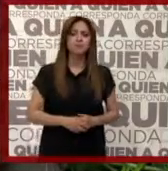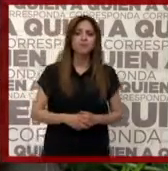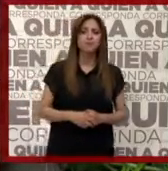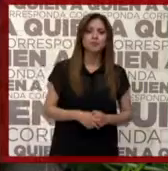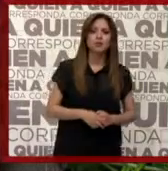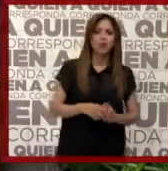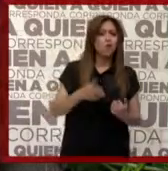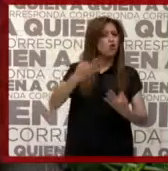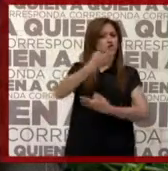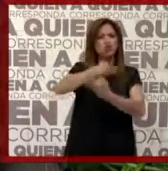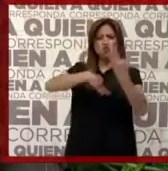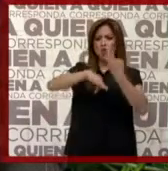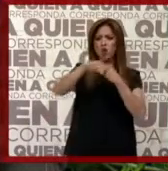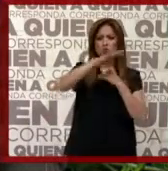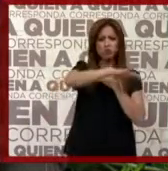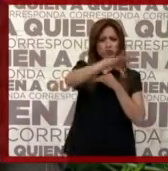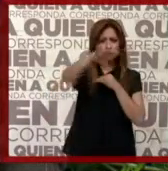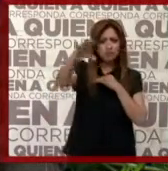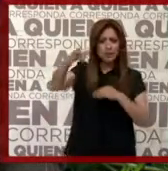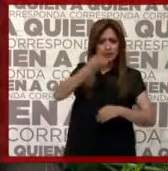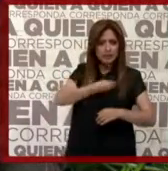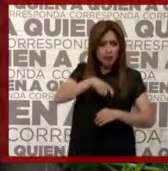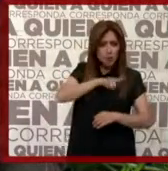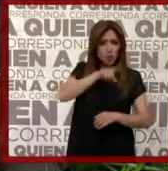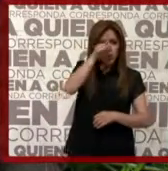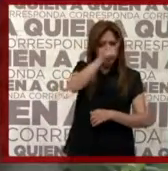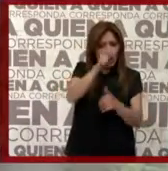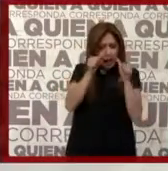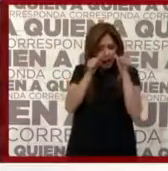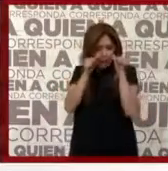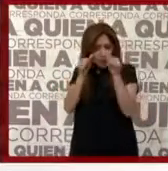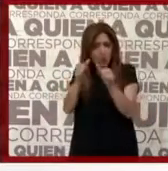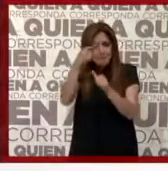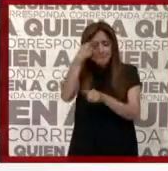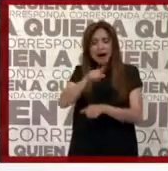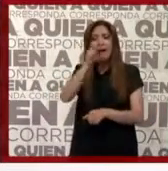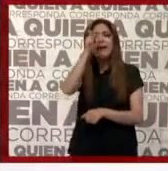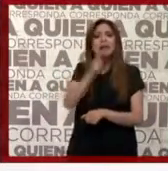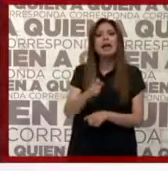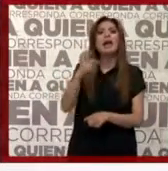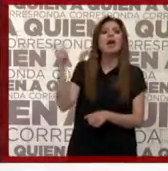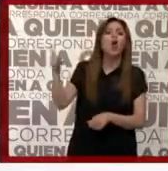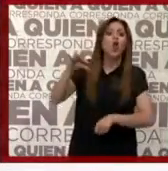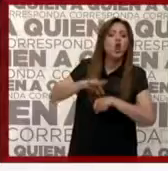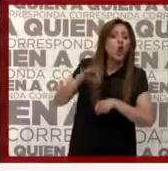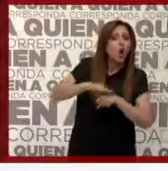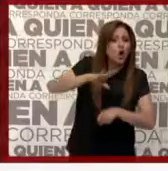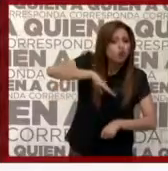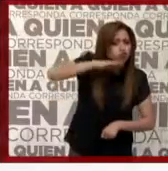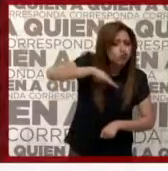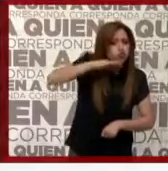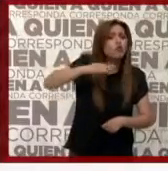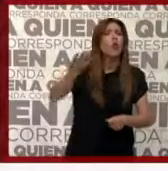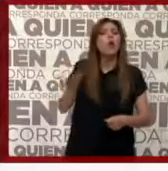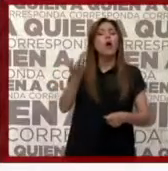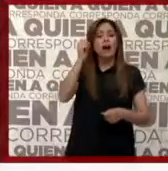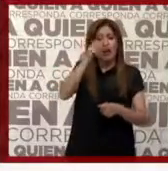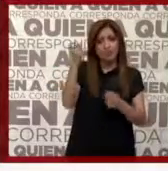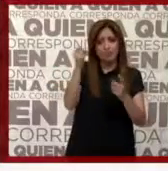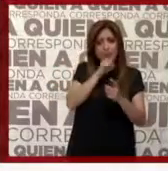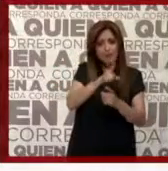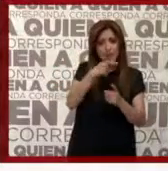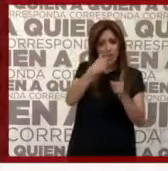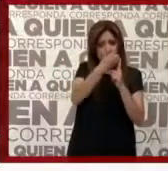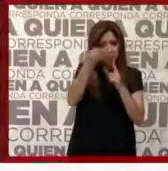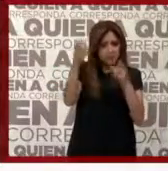ver con el sector salud tú lo atiende es para ver si existe una una cuestión de inteligencia de y orientación en caso de todo lo que tenga